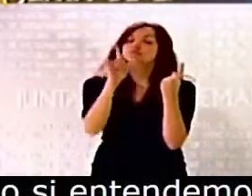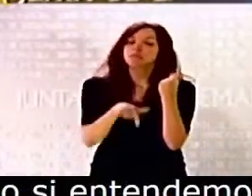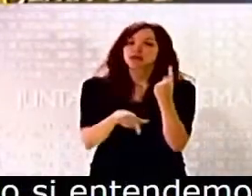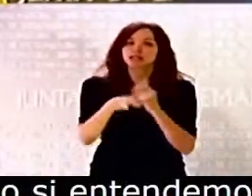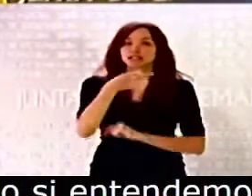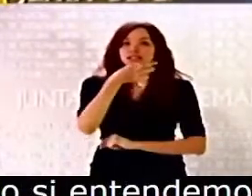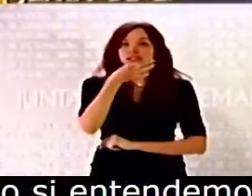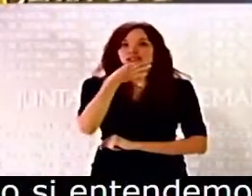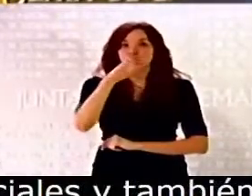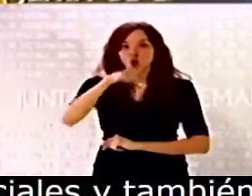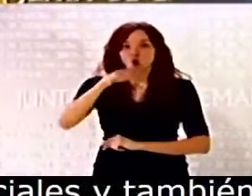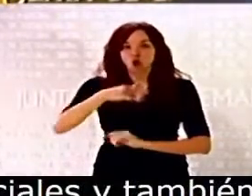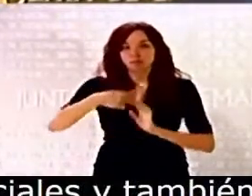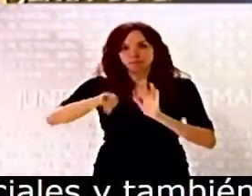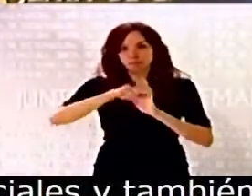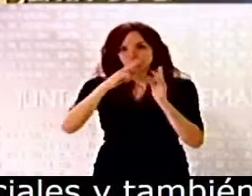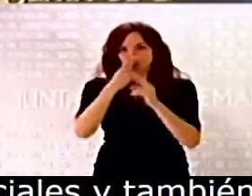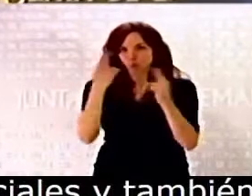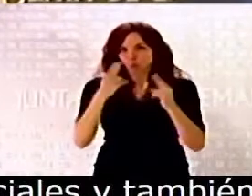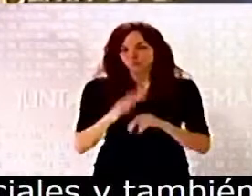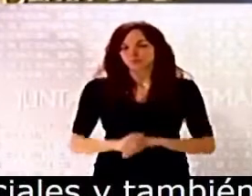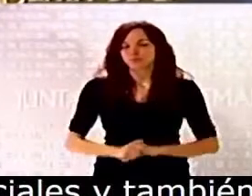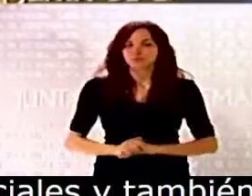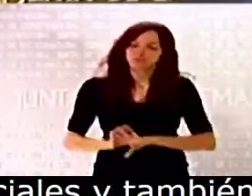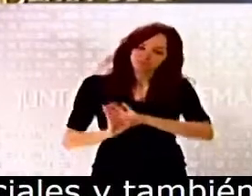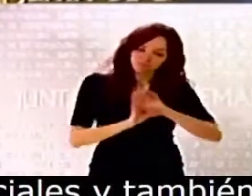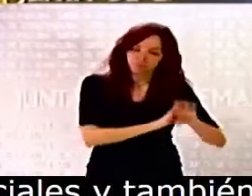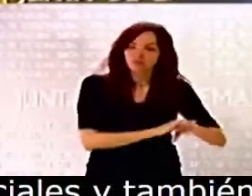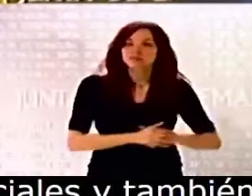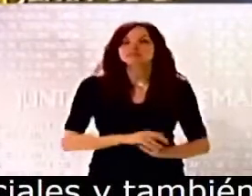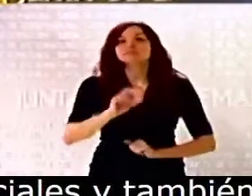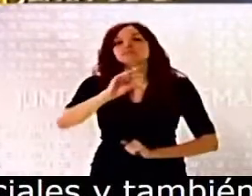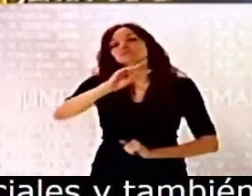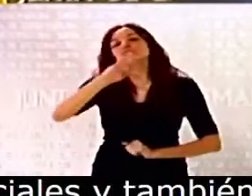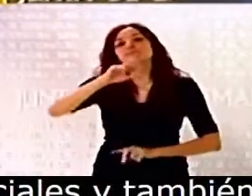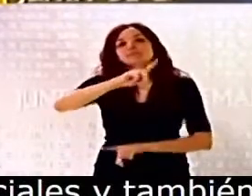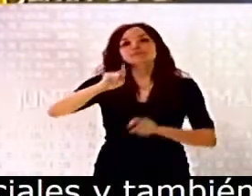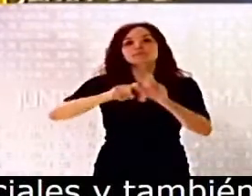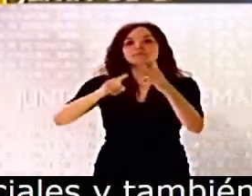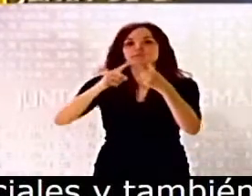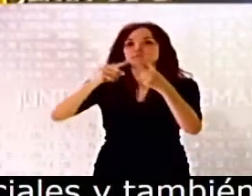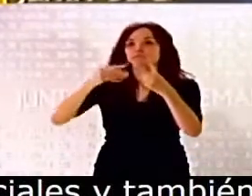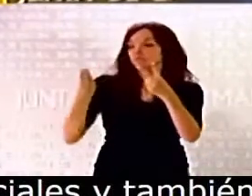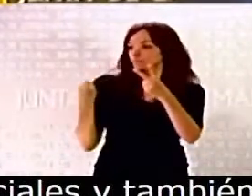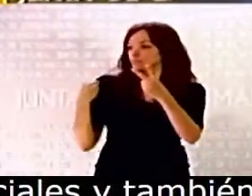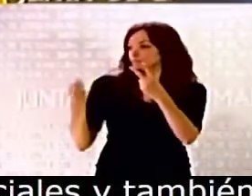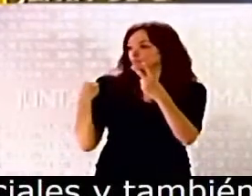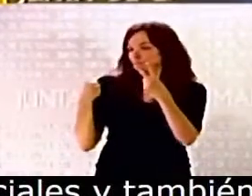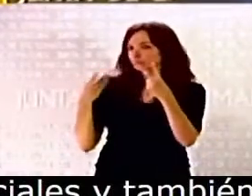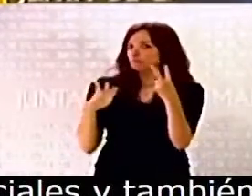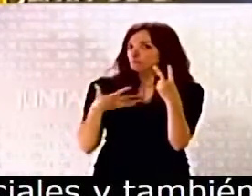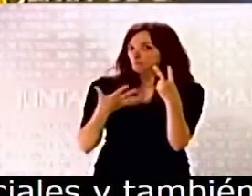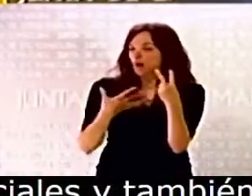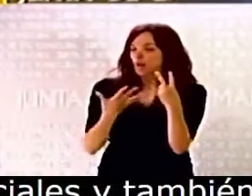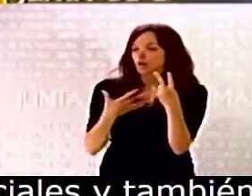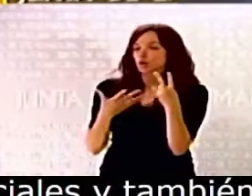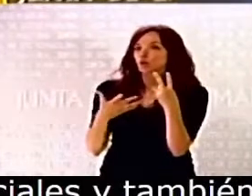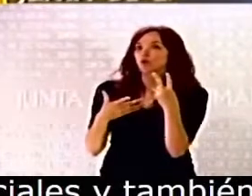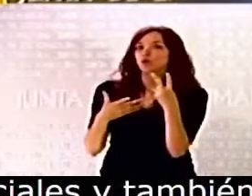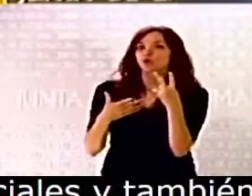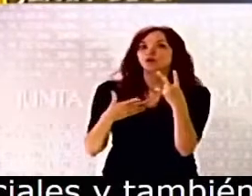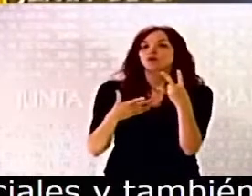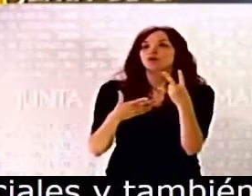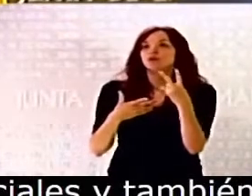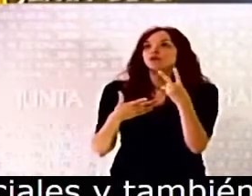tarde de hoy. Respecto de la segunda cuestión que me realiza, y me alegro mucho que me haga